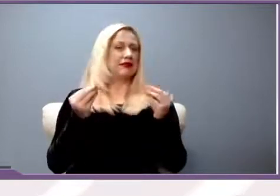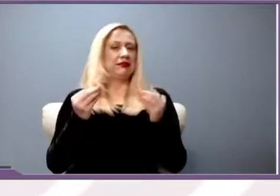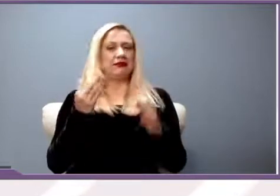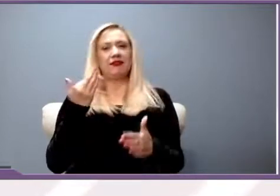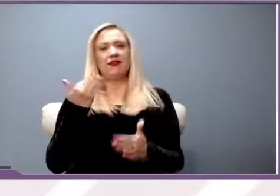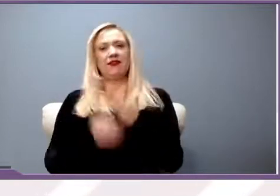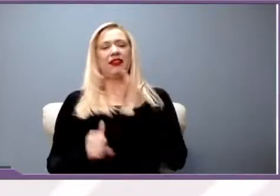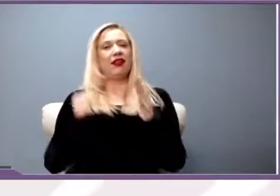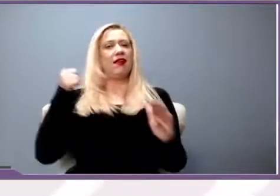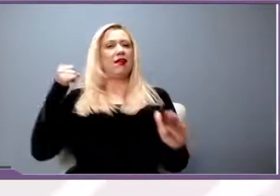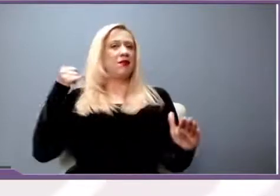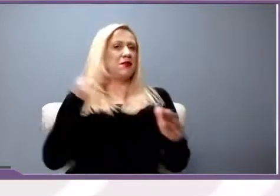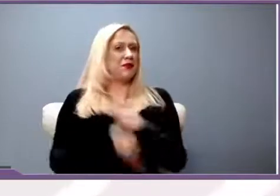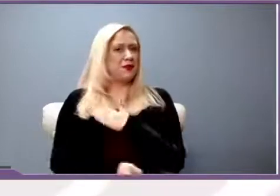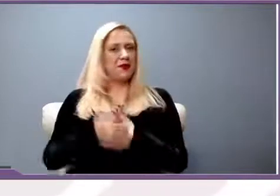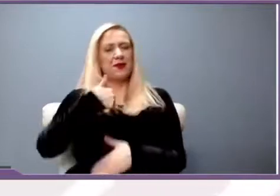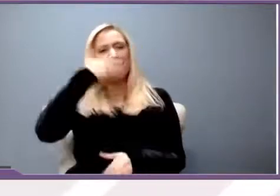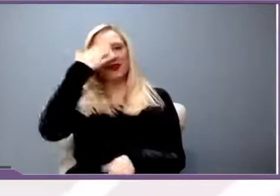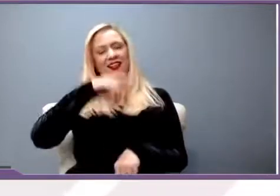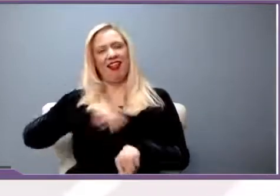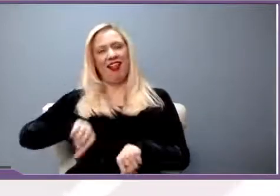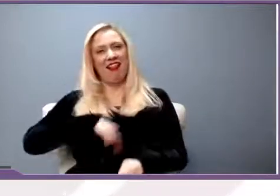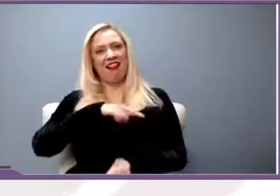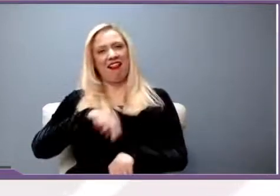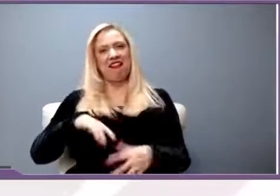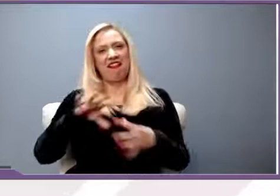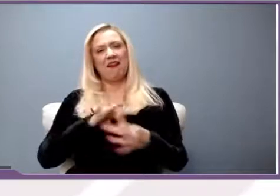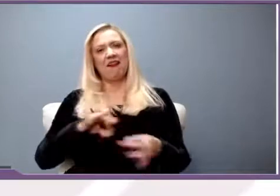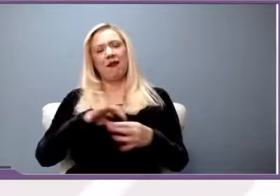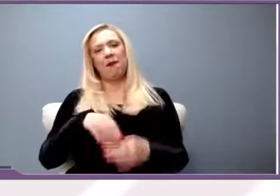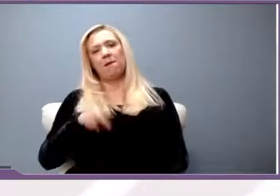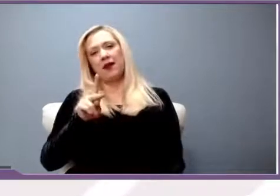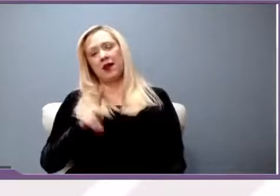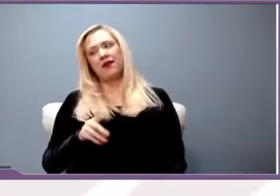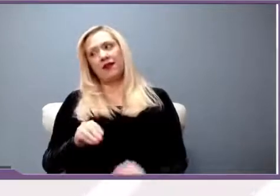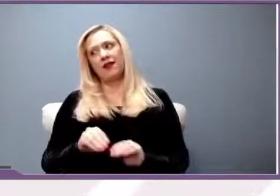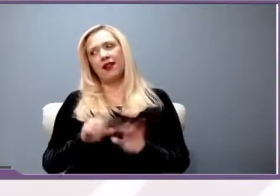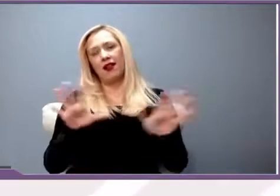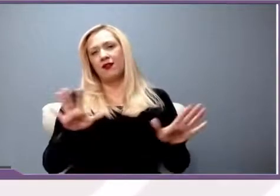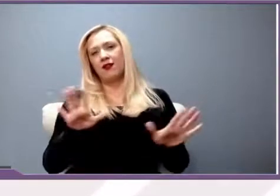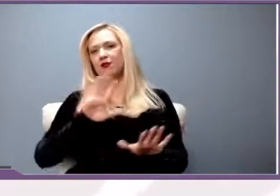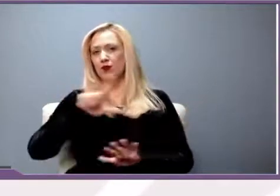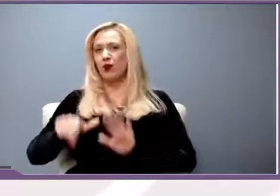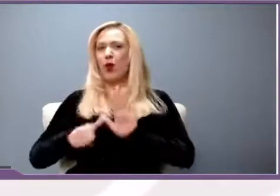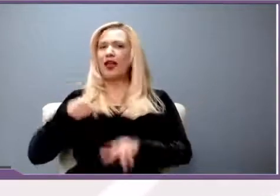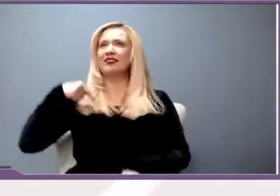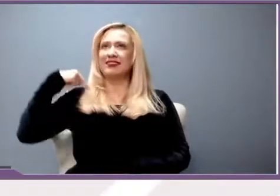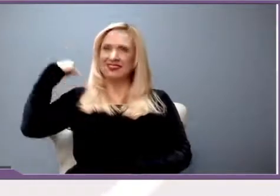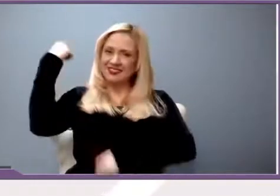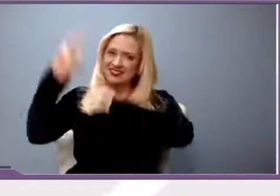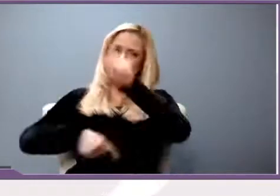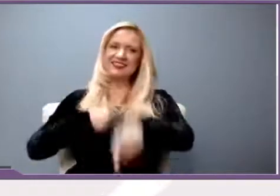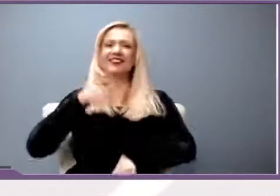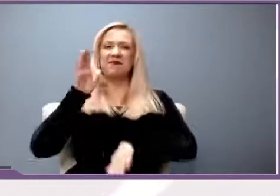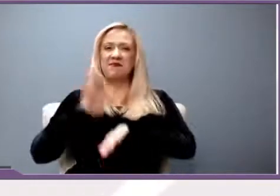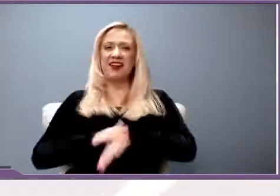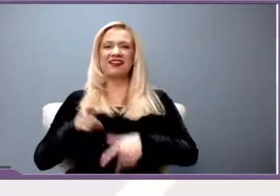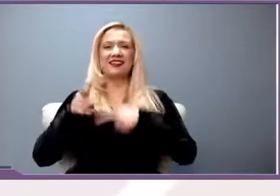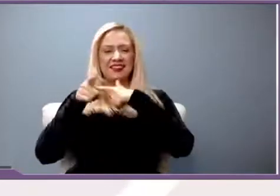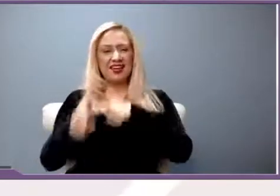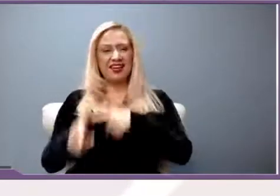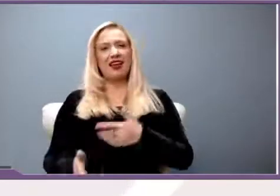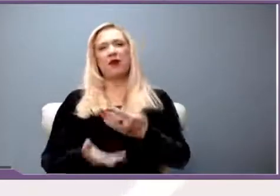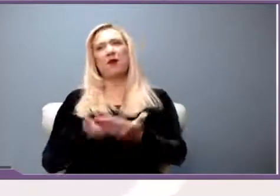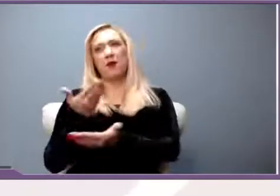podremos estar más horas aquí hablando del tema y para eso, por supuesto, vamos a generar más espacios, que es una de las